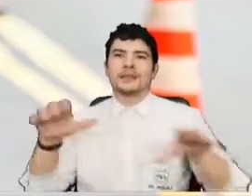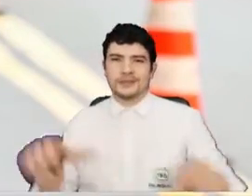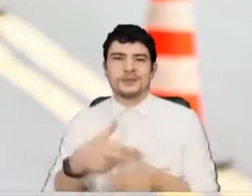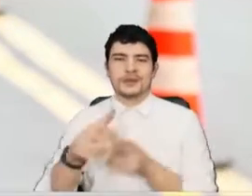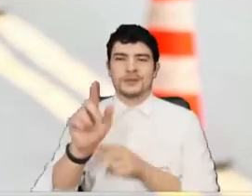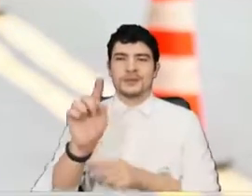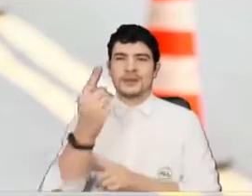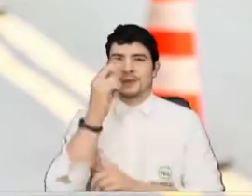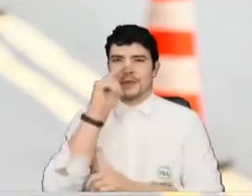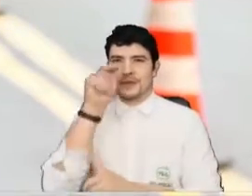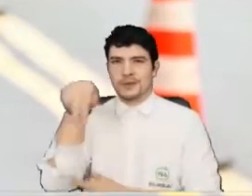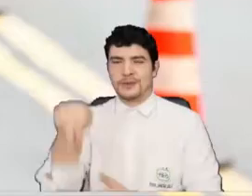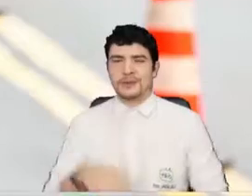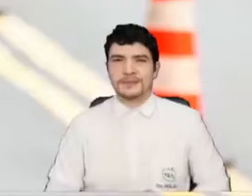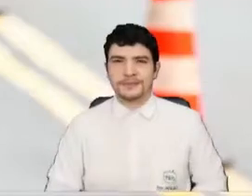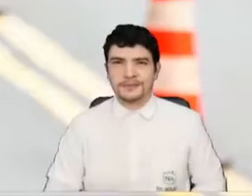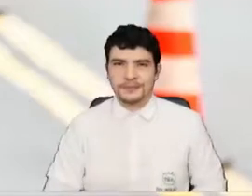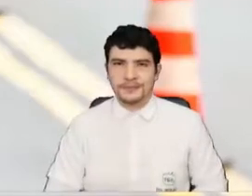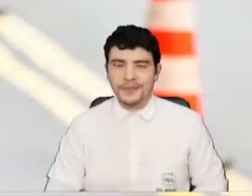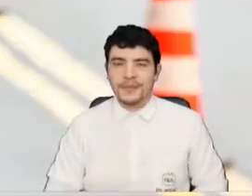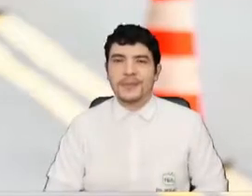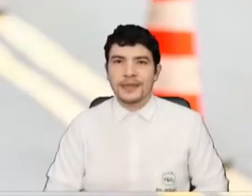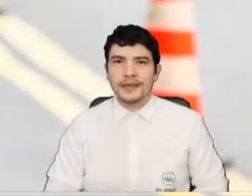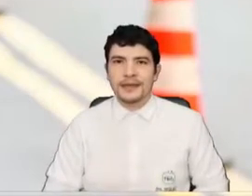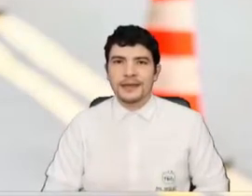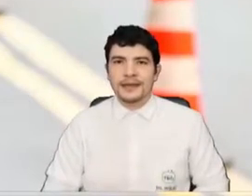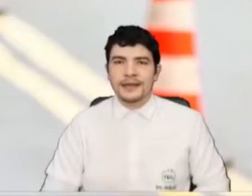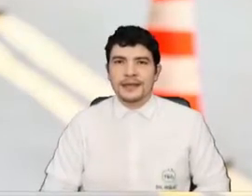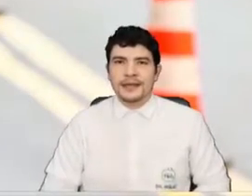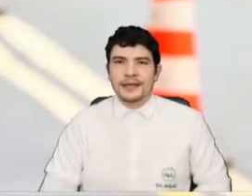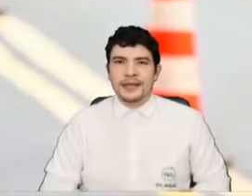medidas seguirán intactas con respecto al confinamiento